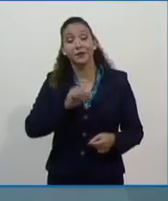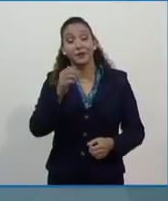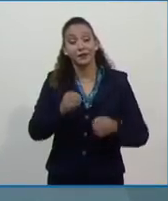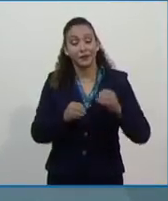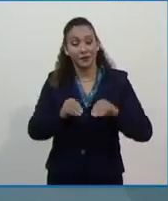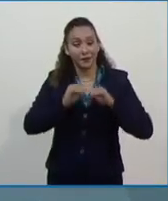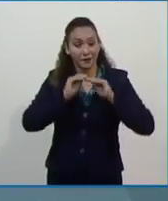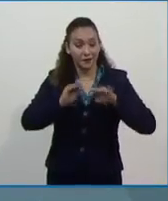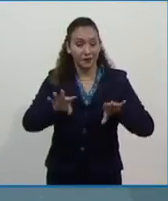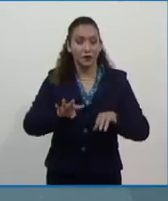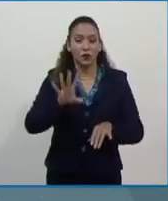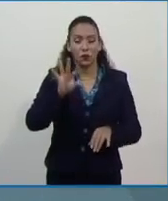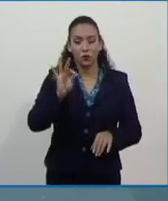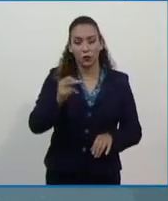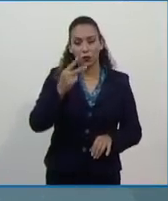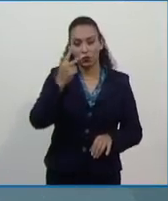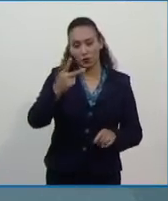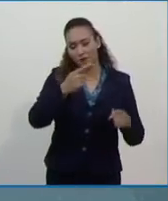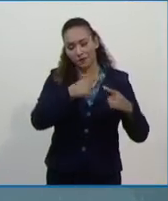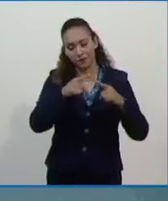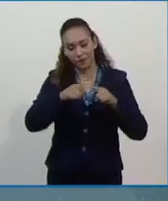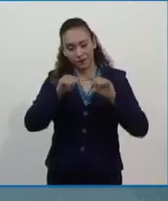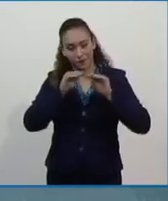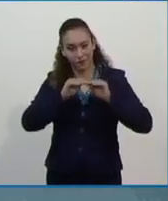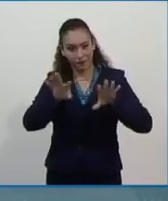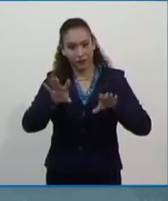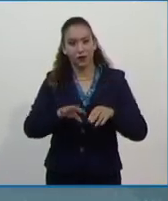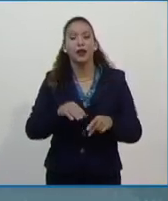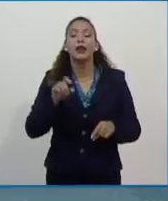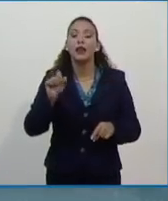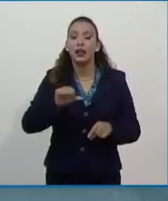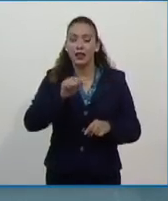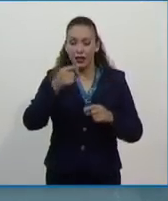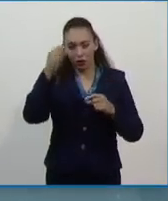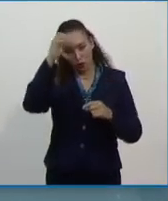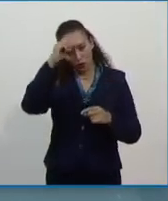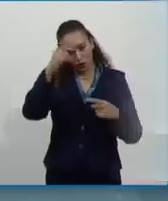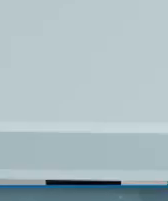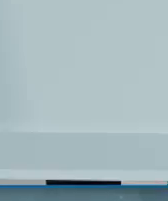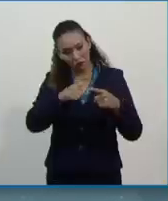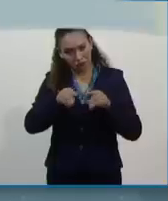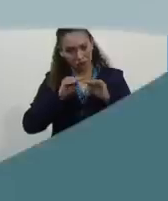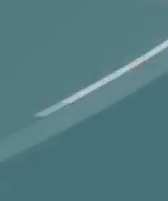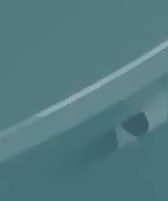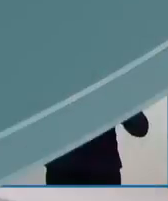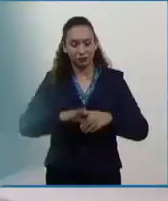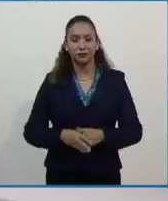se publicaron 42 criterios y jurisprudencias y tesis aisladas.